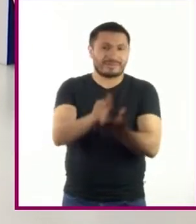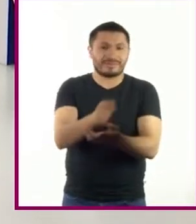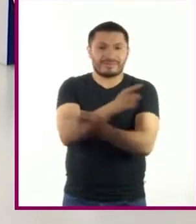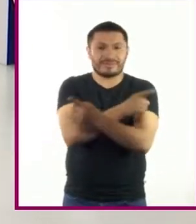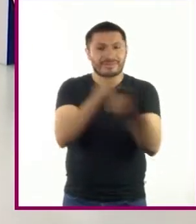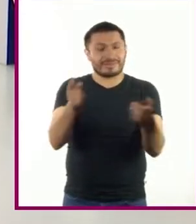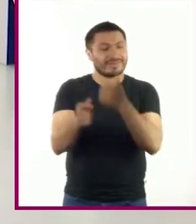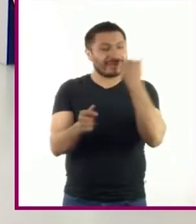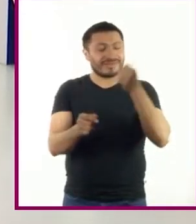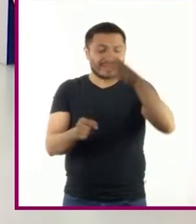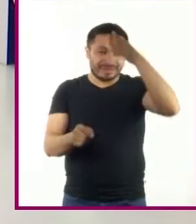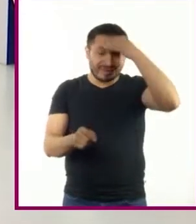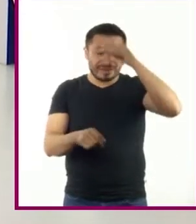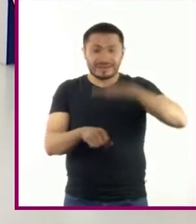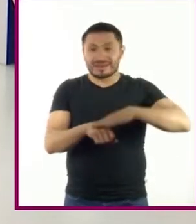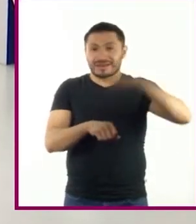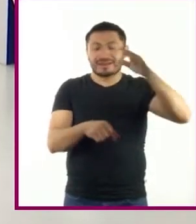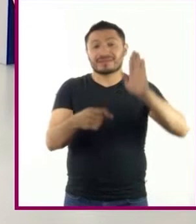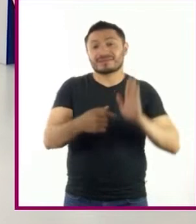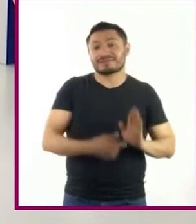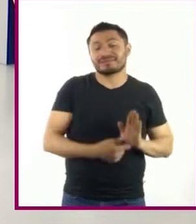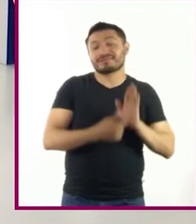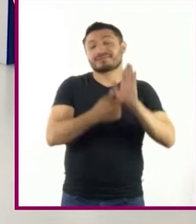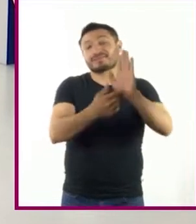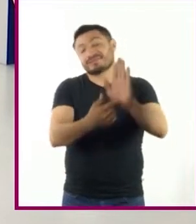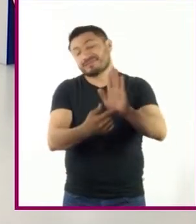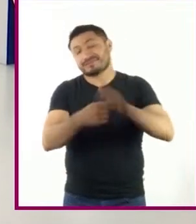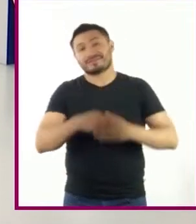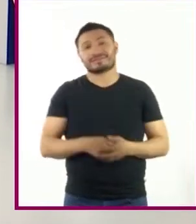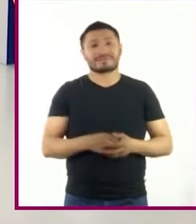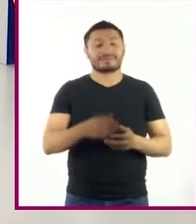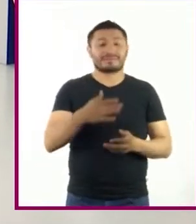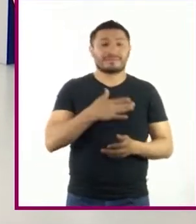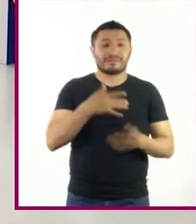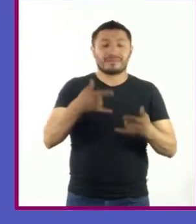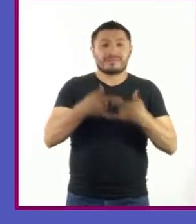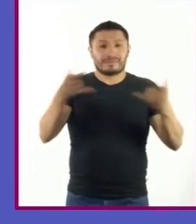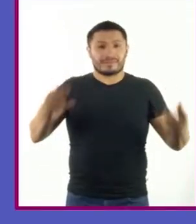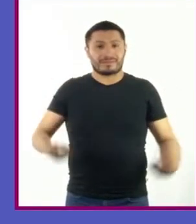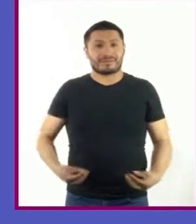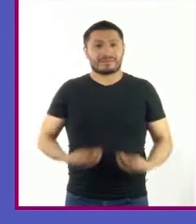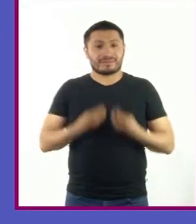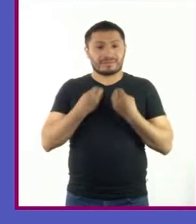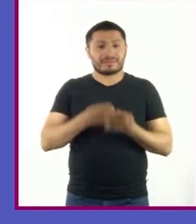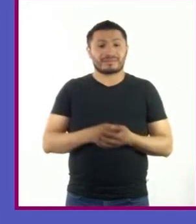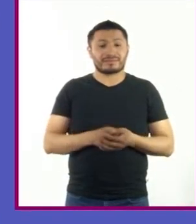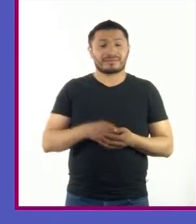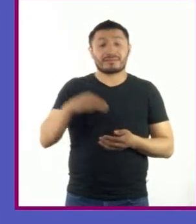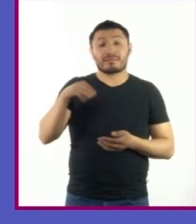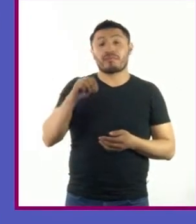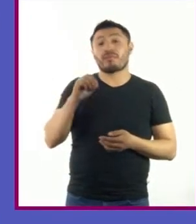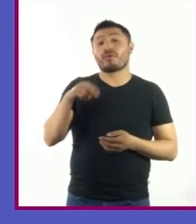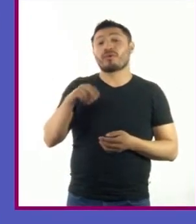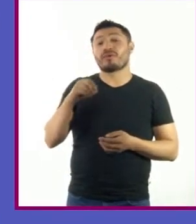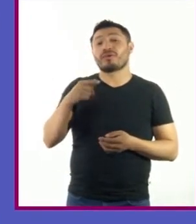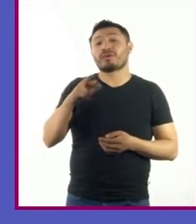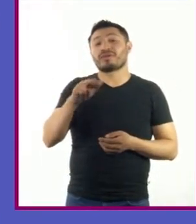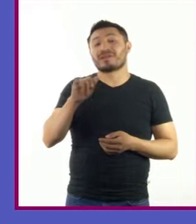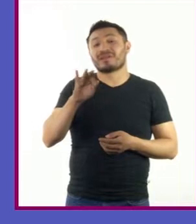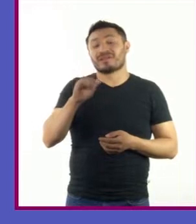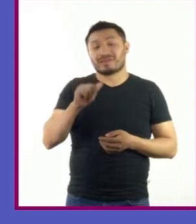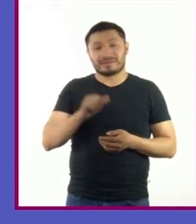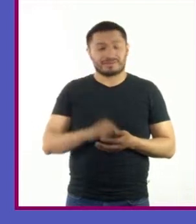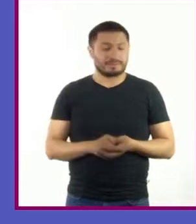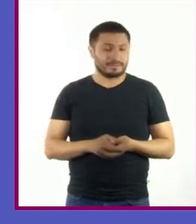alumnas y alumnos, aquí está la primera versión de mi monografía. A ver, veamos qué